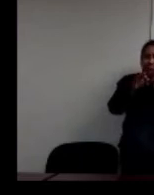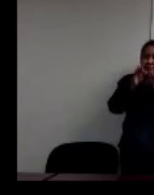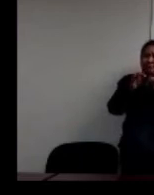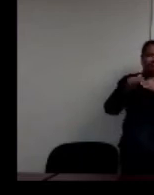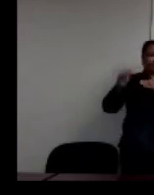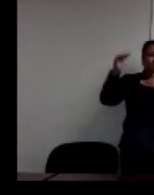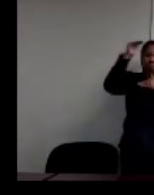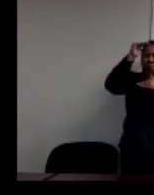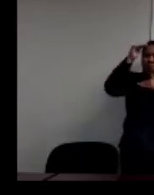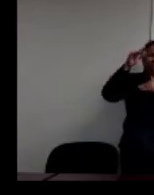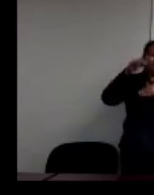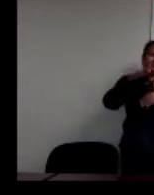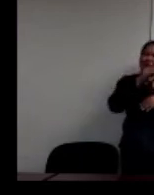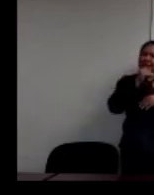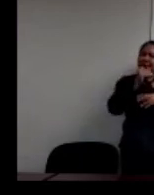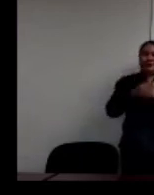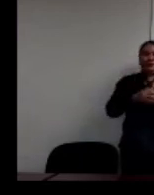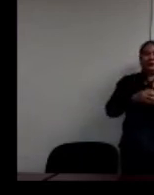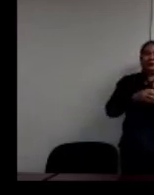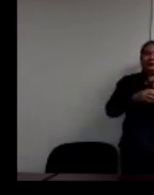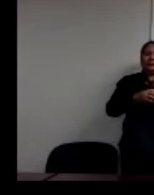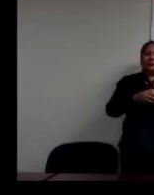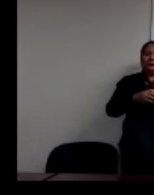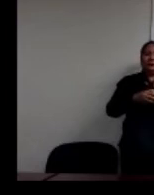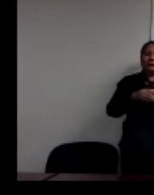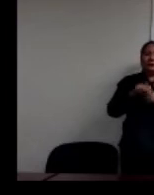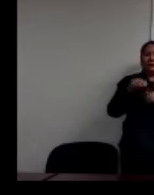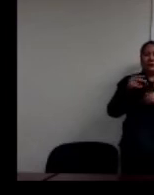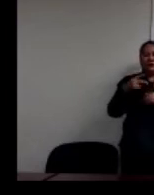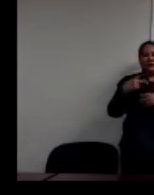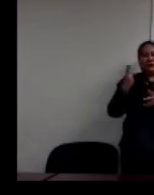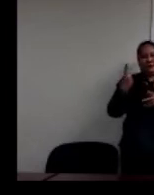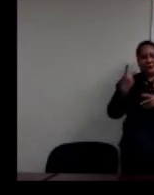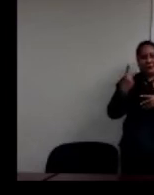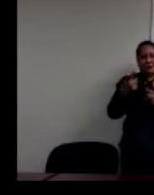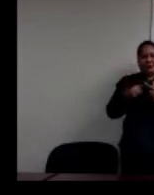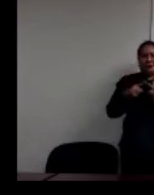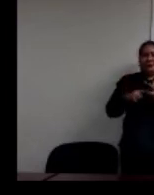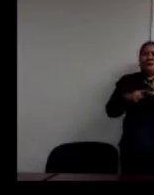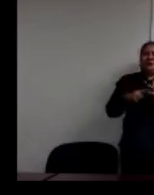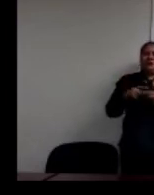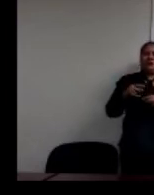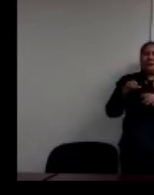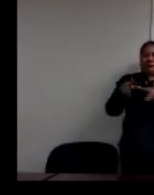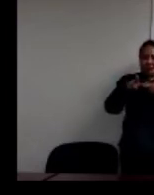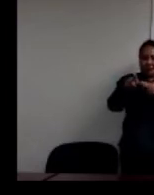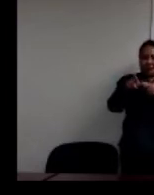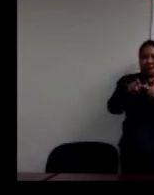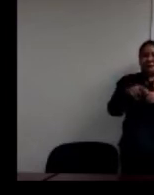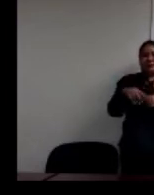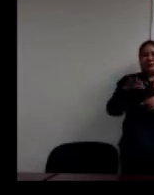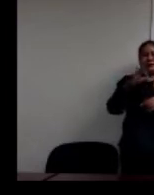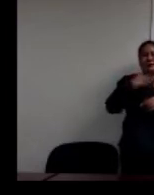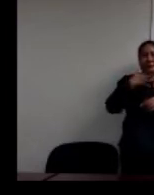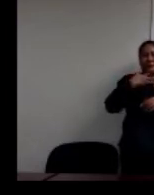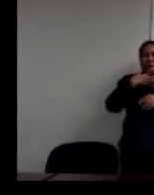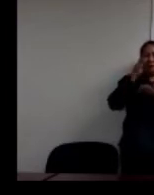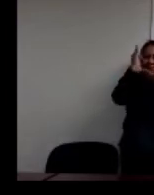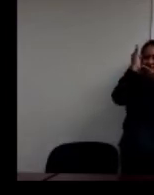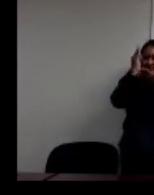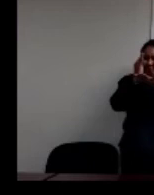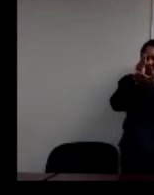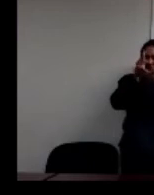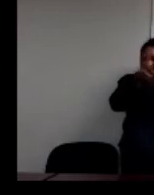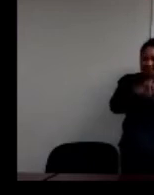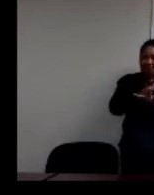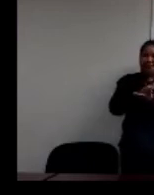alto. Si se lo dejamos solamente a dos, tres indicaciones, igual. Tiene que ser exactamente